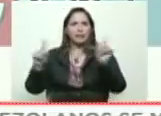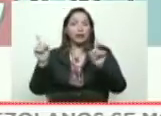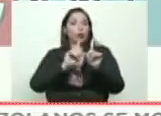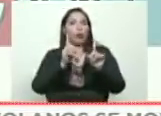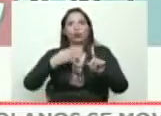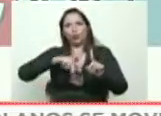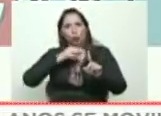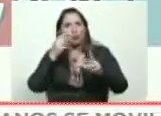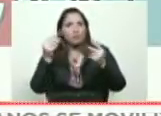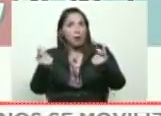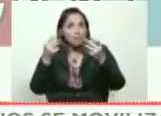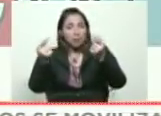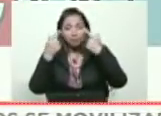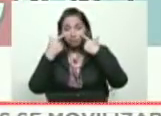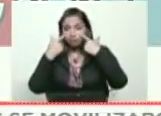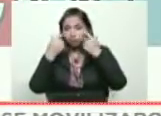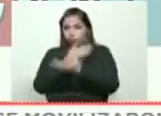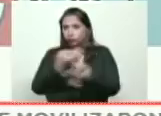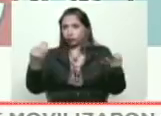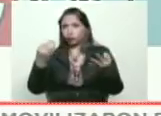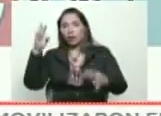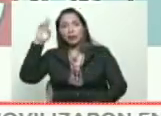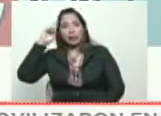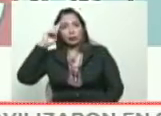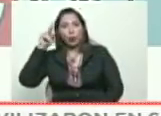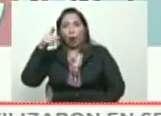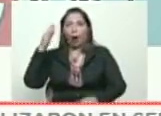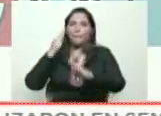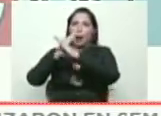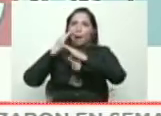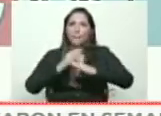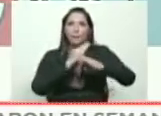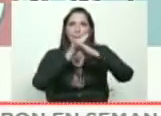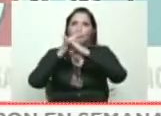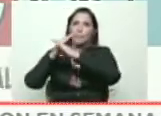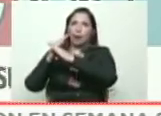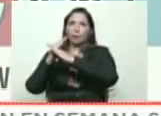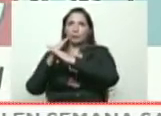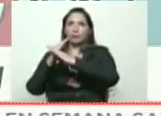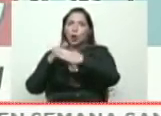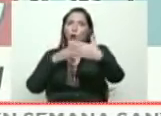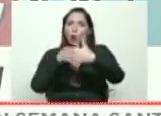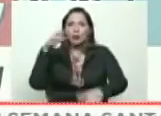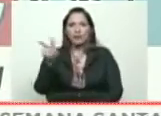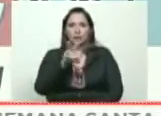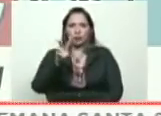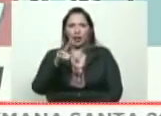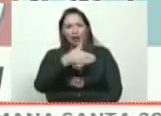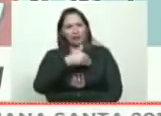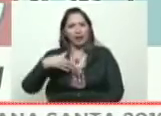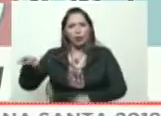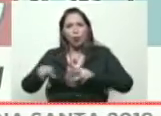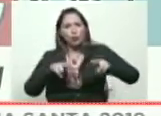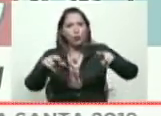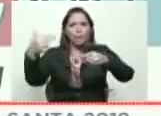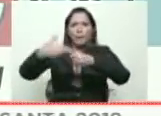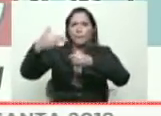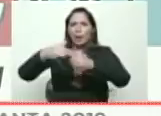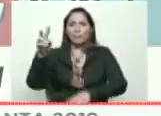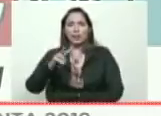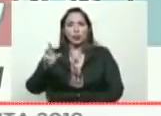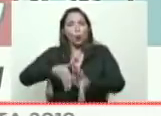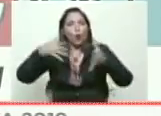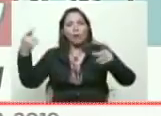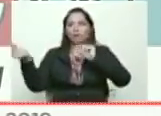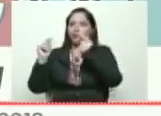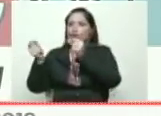que tener la absoluta certeza que la razón de esos bloqueos, de esas sanciones, es querer controlar el petróleo venezolano. Así que el gran